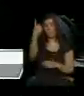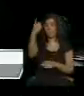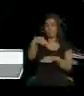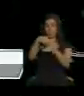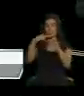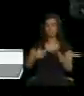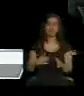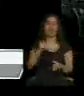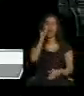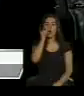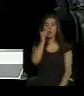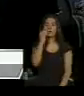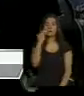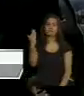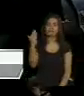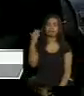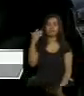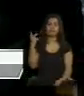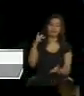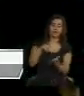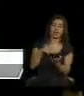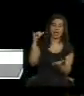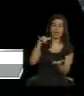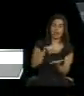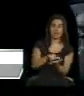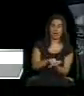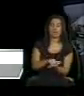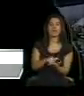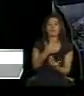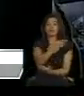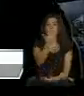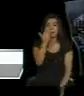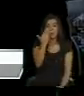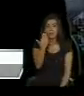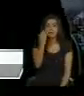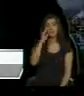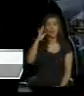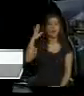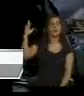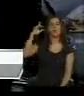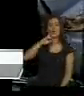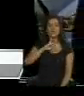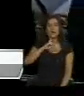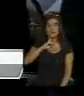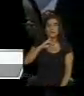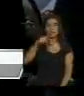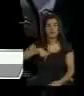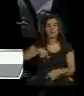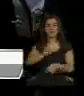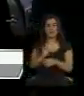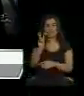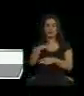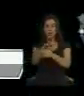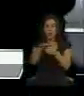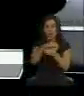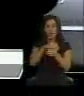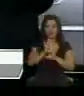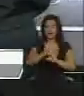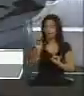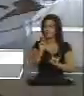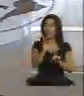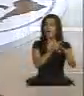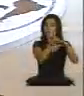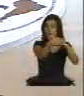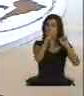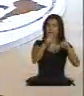a su llegada a la Rampa 4 del aeropuerto de Maiquetía. Como vemos, el sueño de Bolívar no tiene fronteras y Jamaica comparte una historia común con Venezuela y